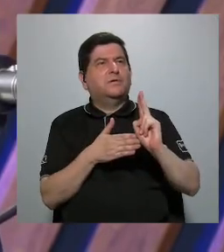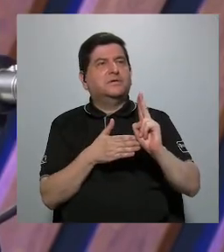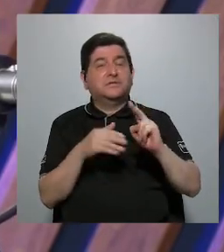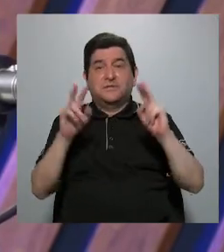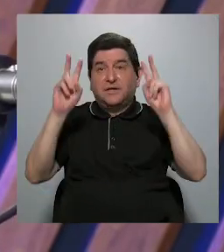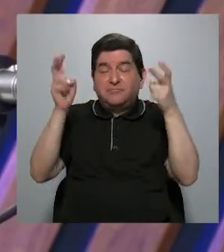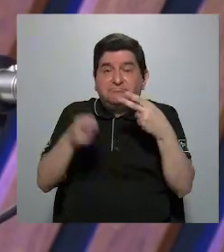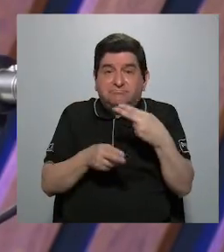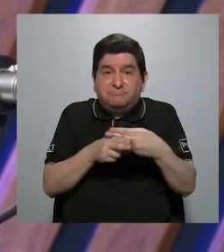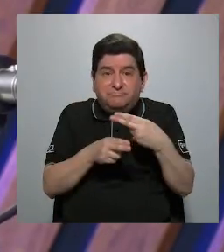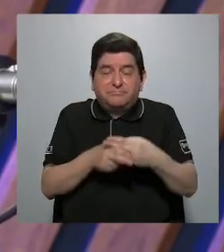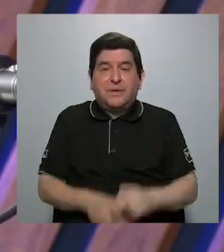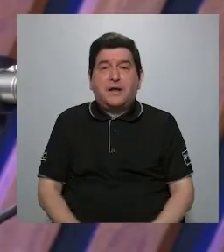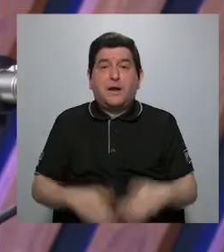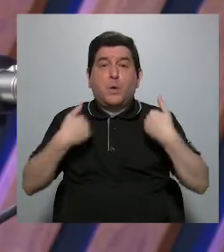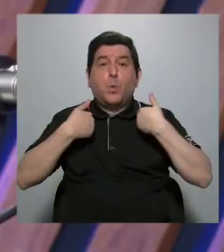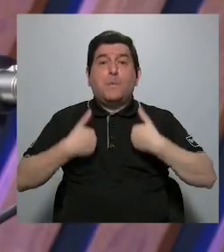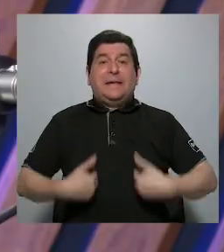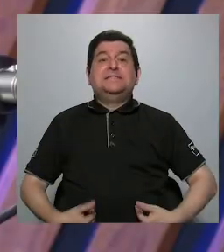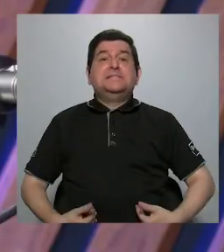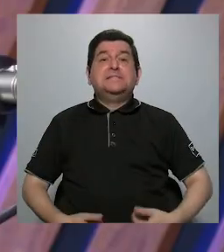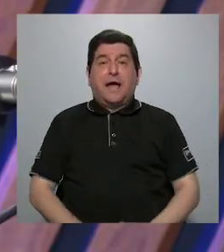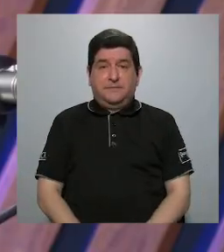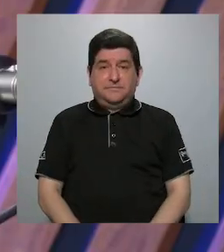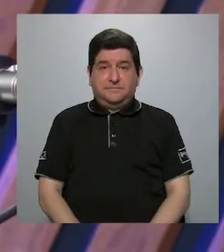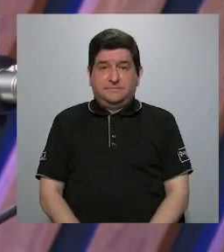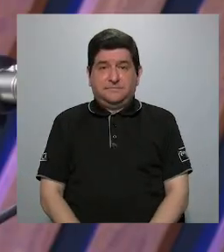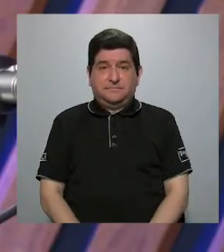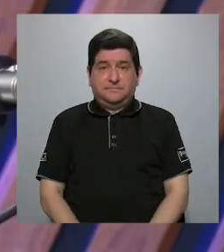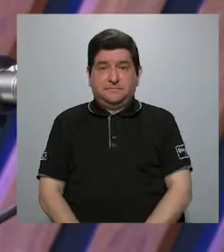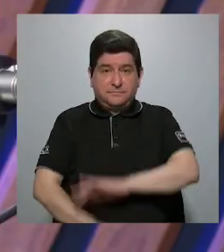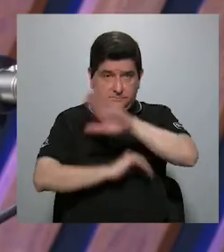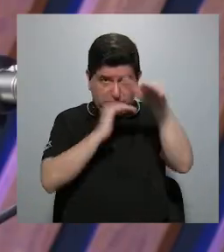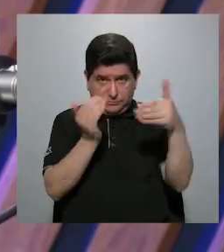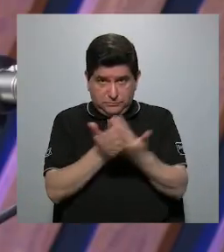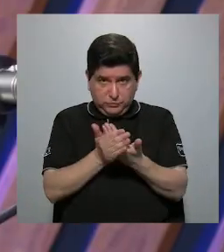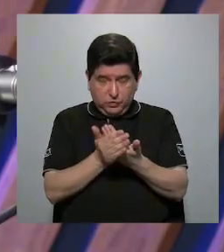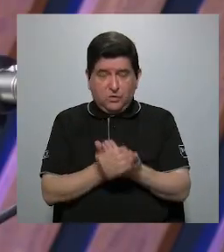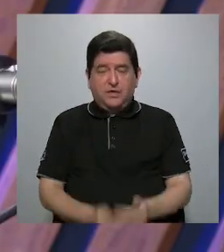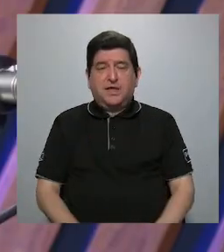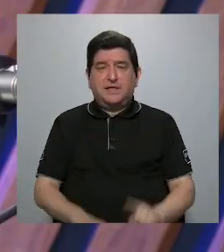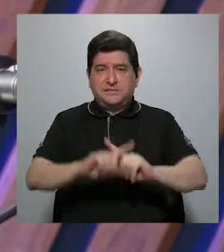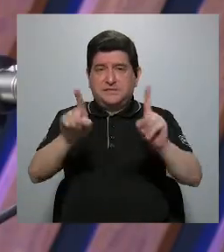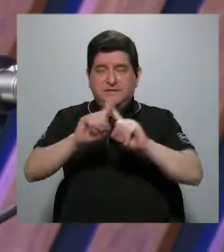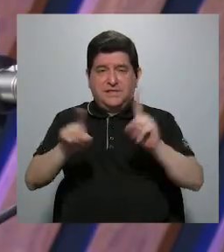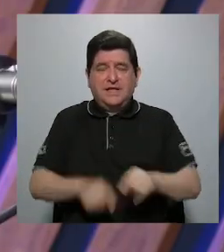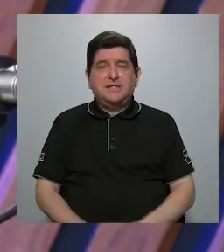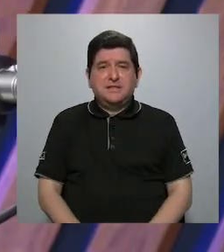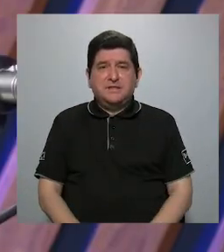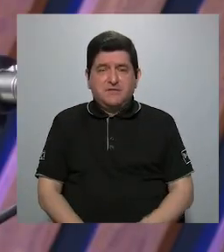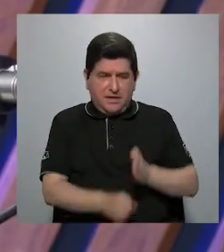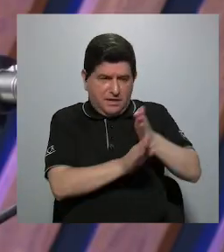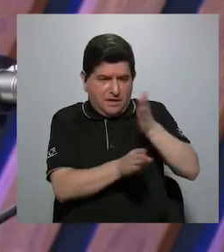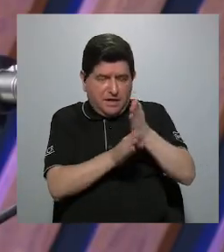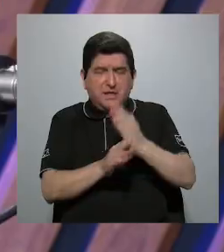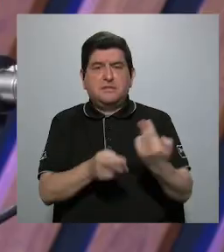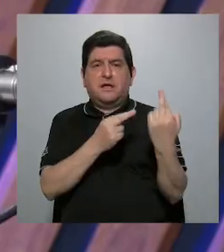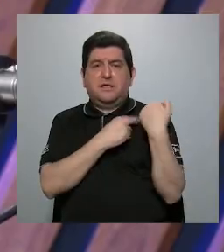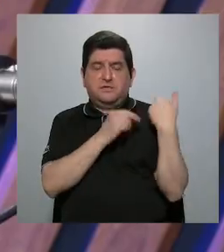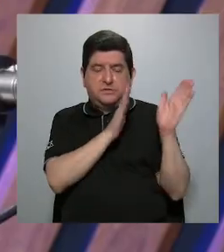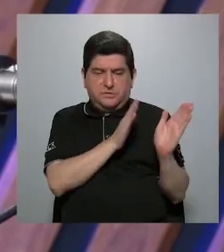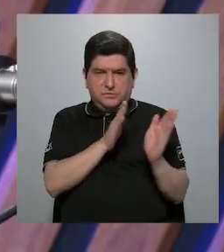universidad, llamémosla ahora, humanista, en que todas las disciplinas